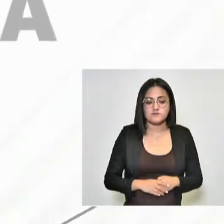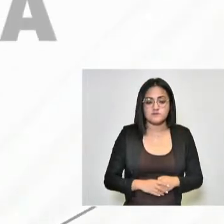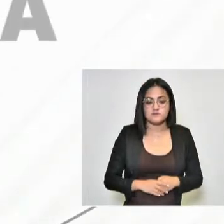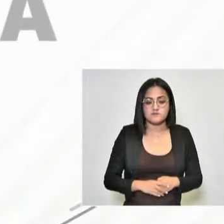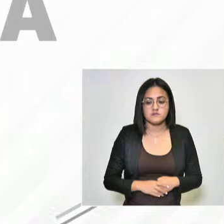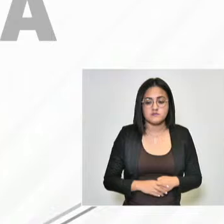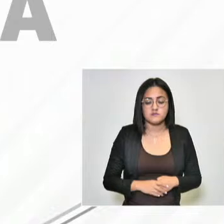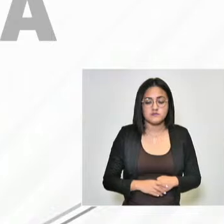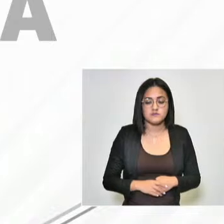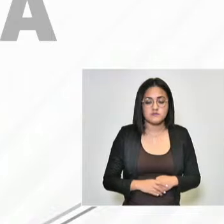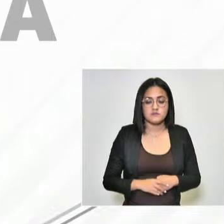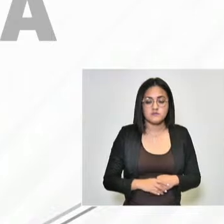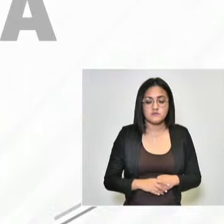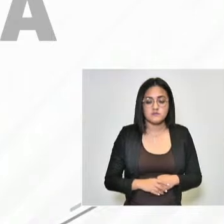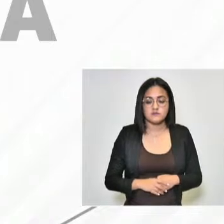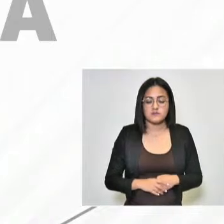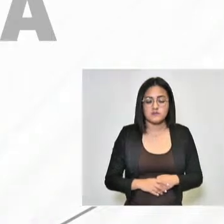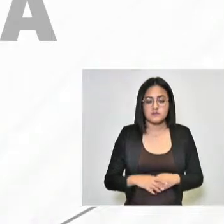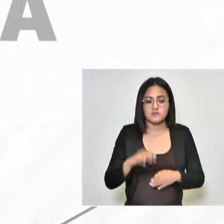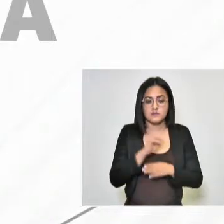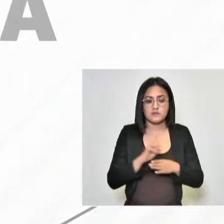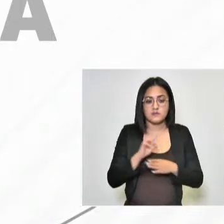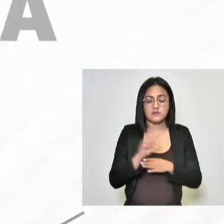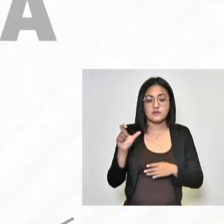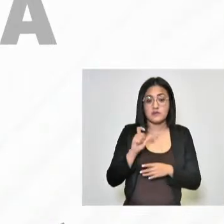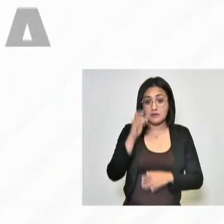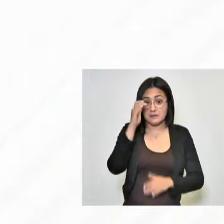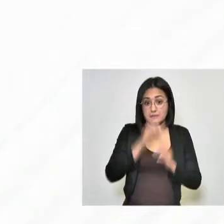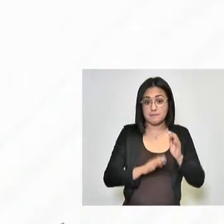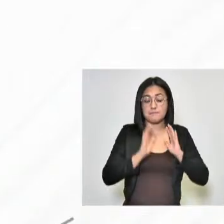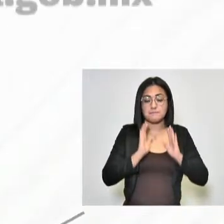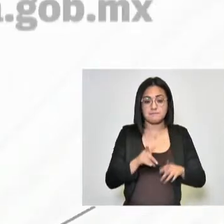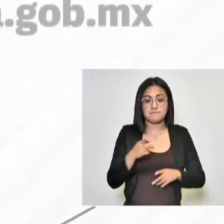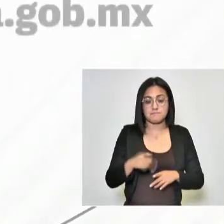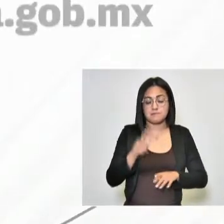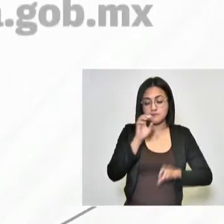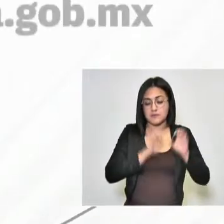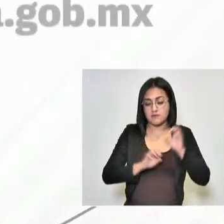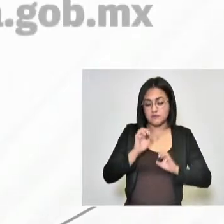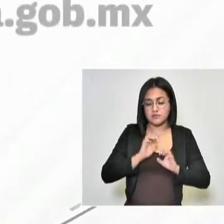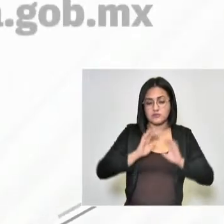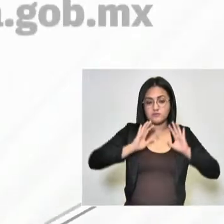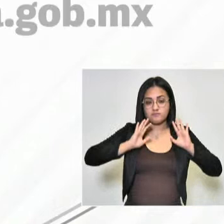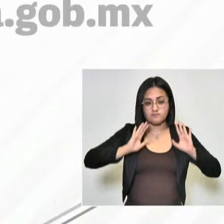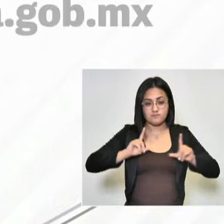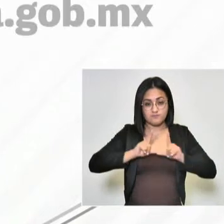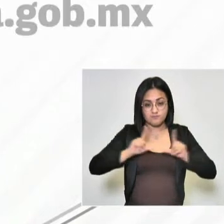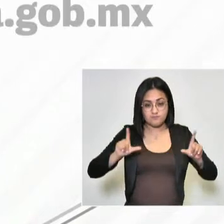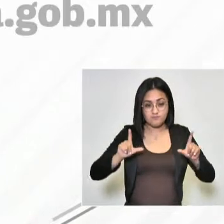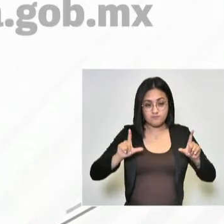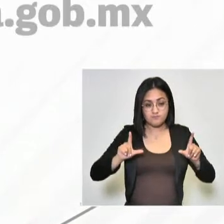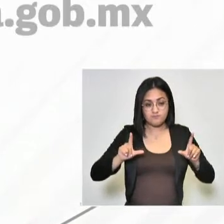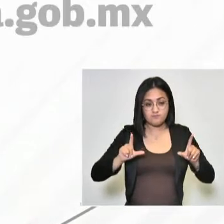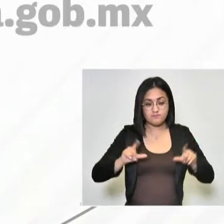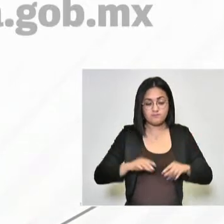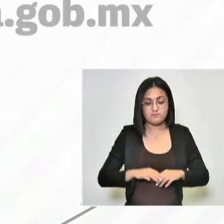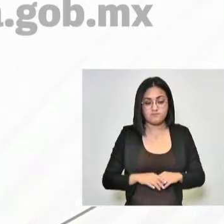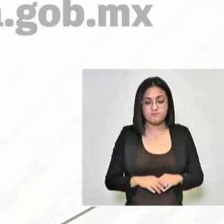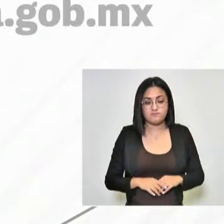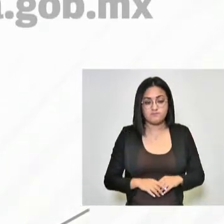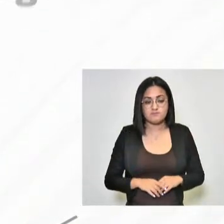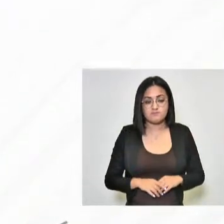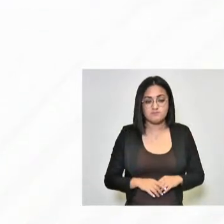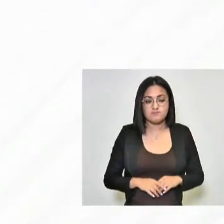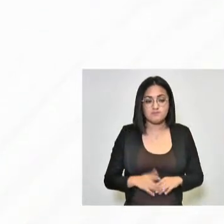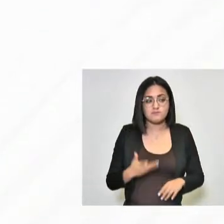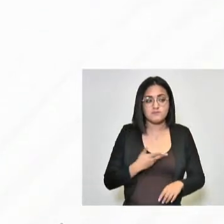y entonces al terminar del evento y parece que de comer,